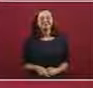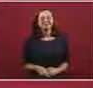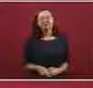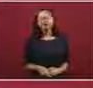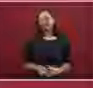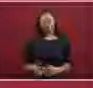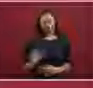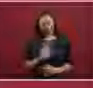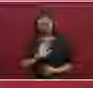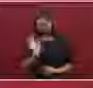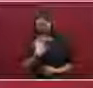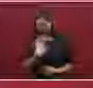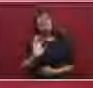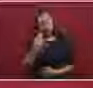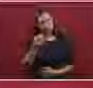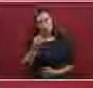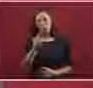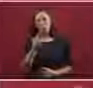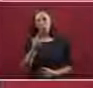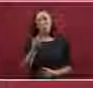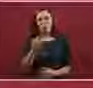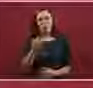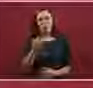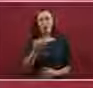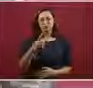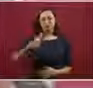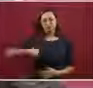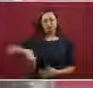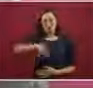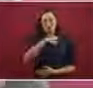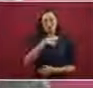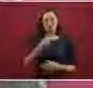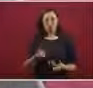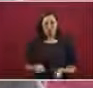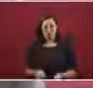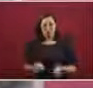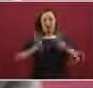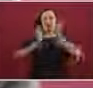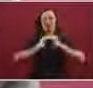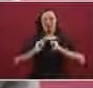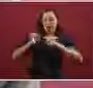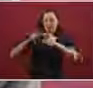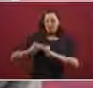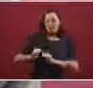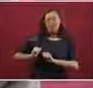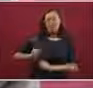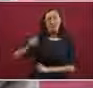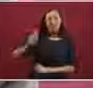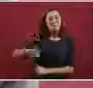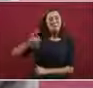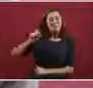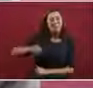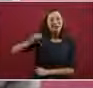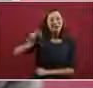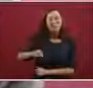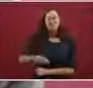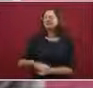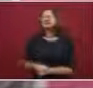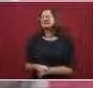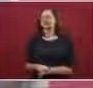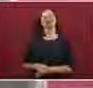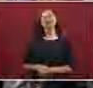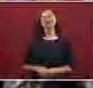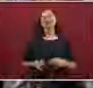Entonces, no llegamos aquí pues para hacer más de lo mismo, llegamos aquí para